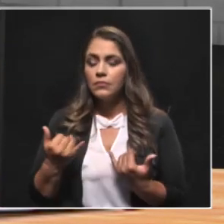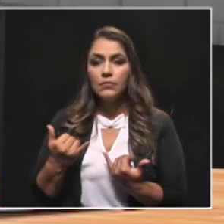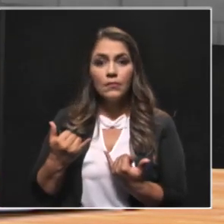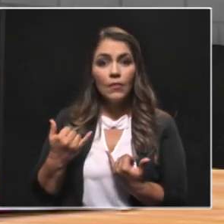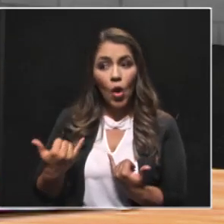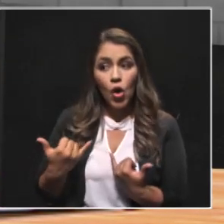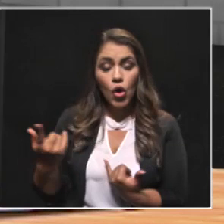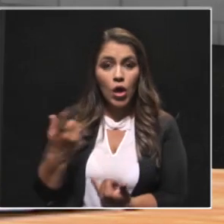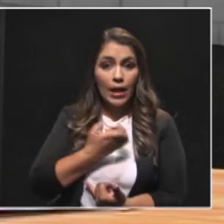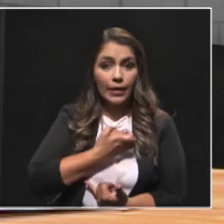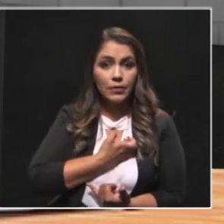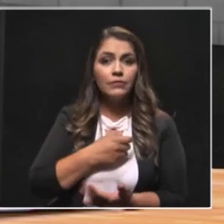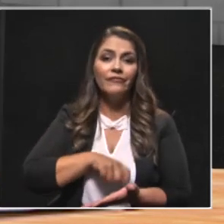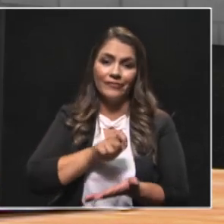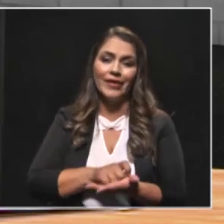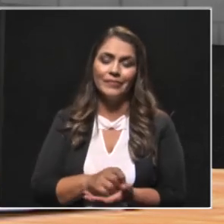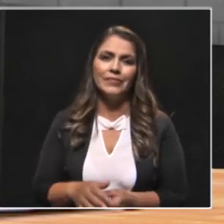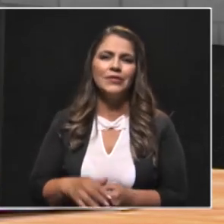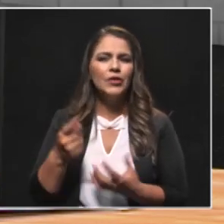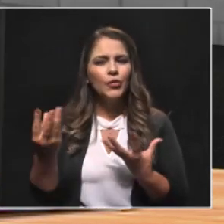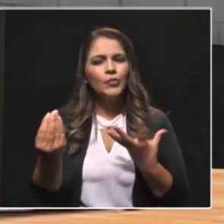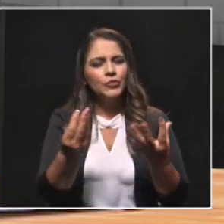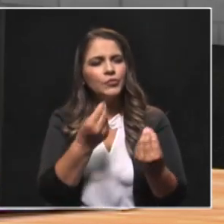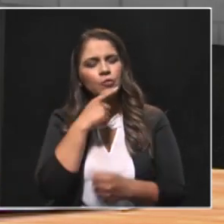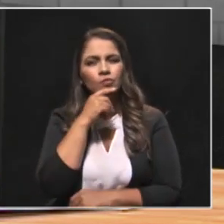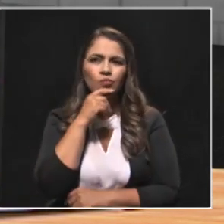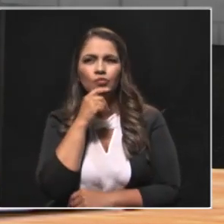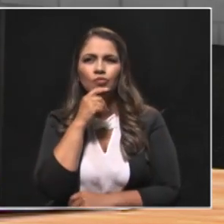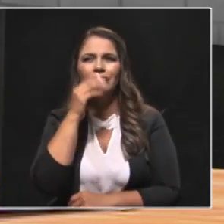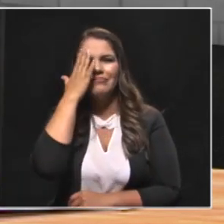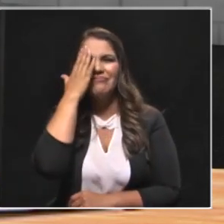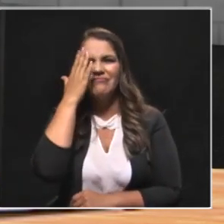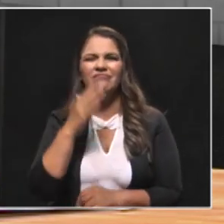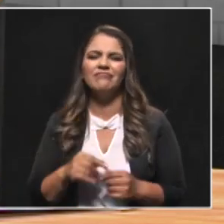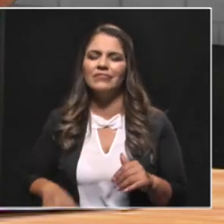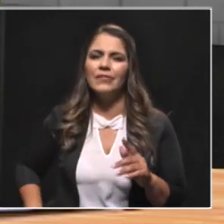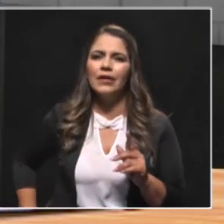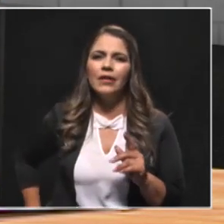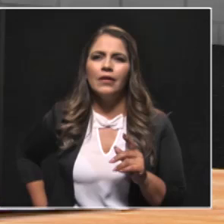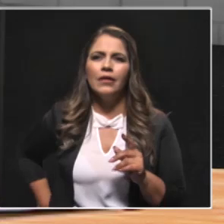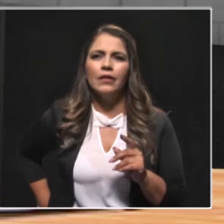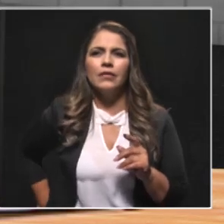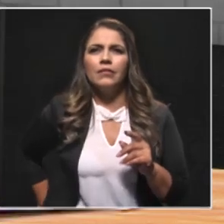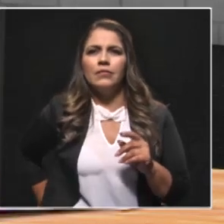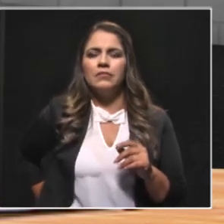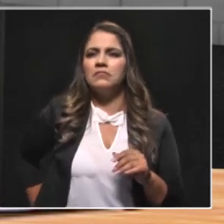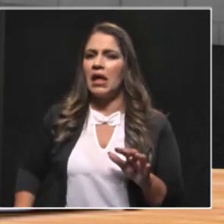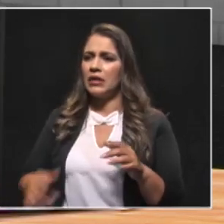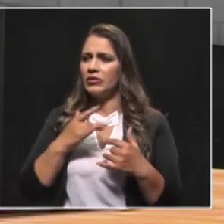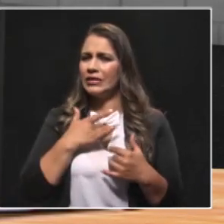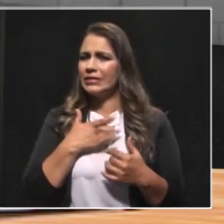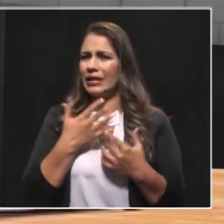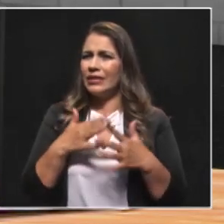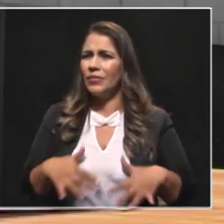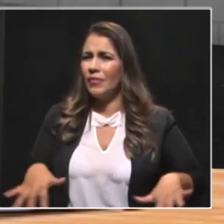Fue por firmas, sí. Y actualmente hay ciertos movimientos que uno ve que realmente no se han resentido representados